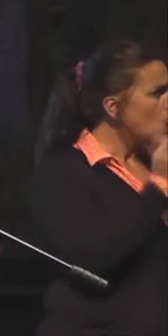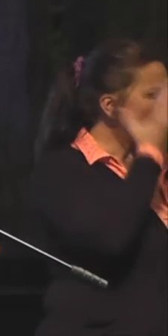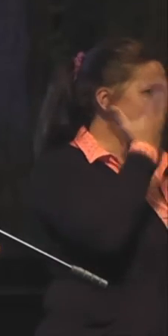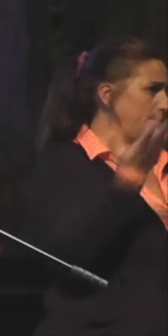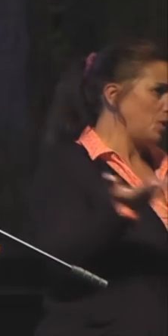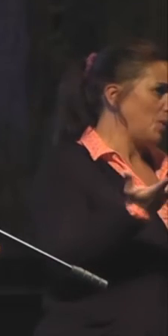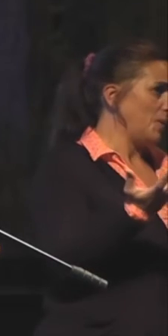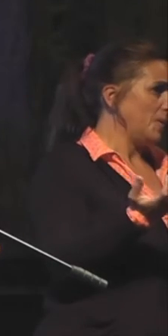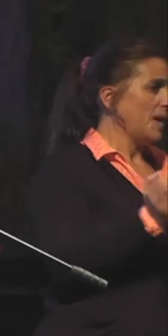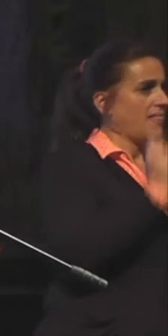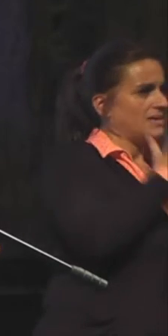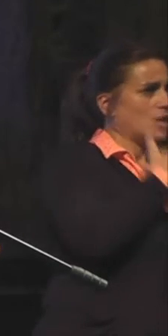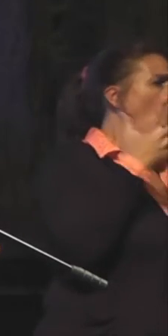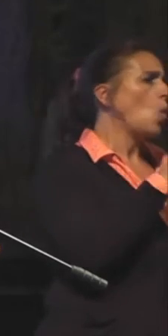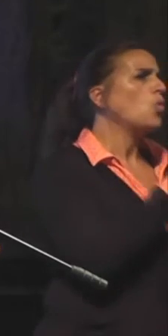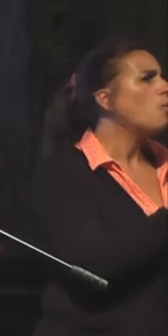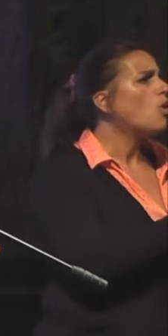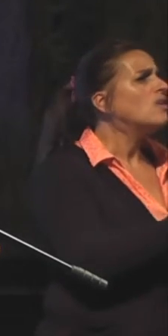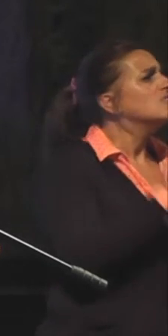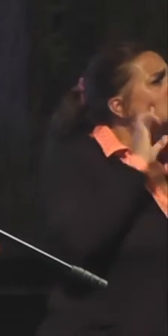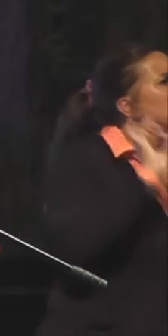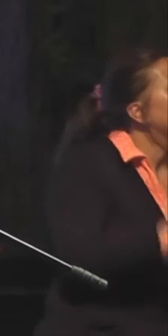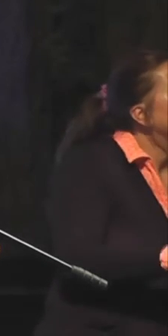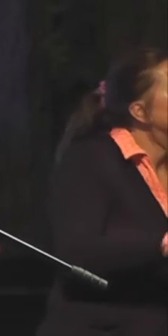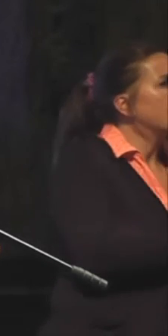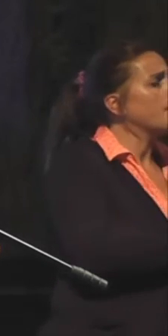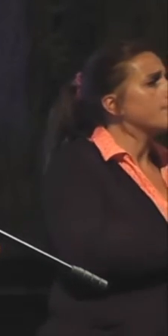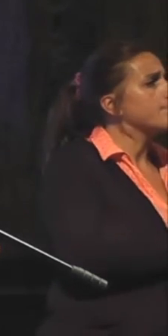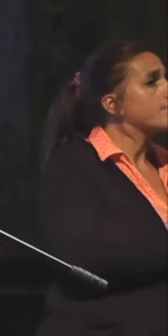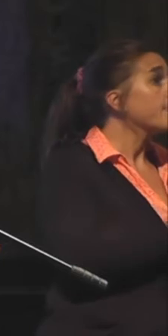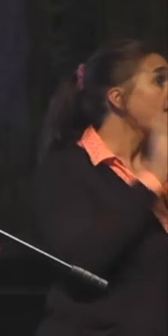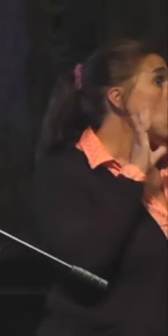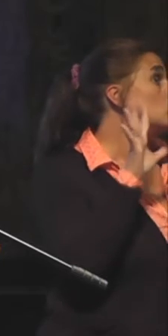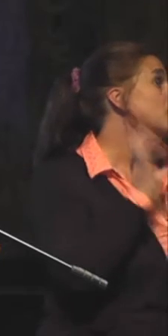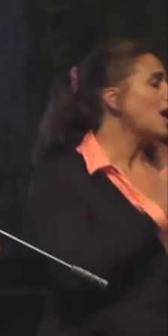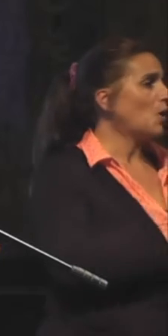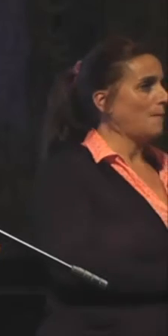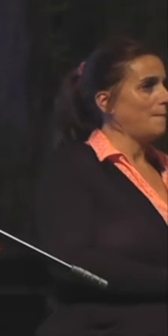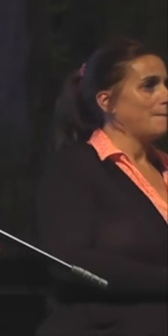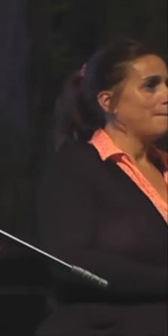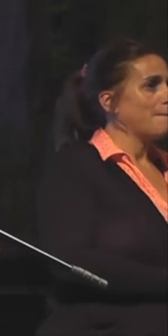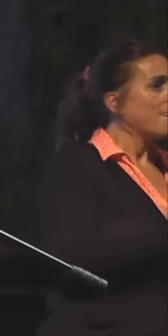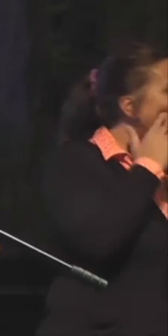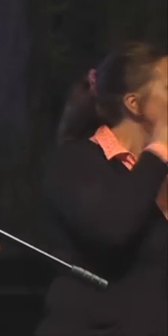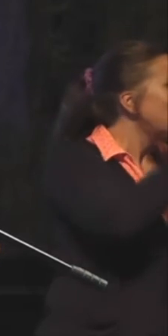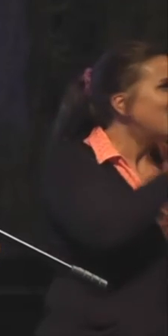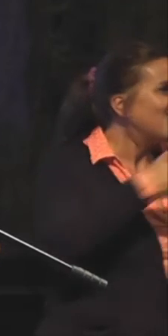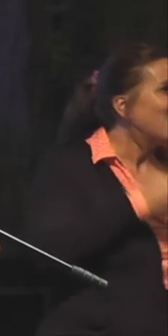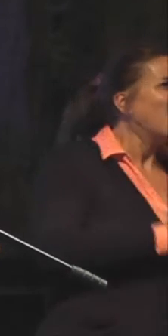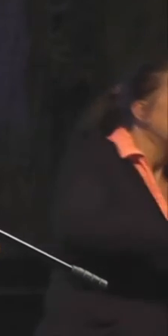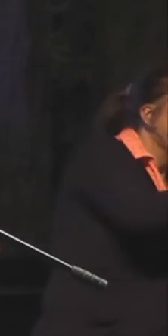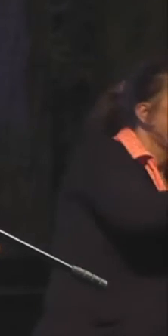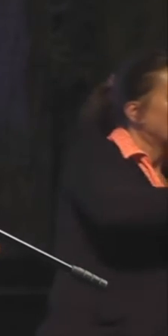vago que no se expresa en un grupo simplemente de escuchar de oír de las esquinas de los barrios de los